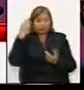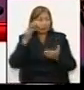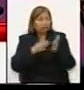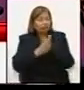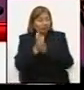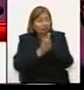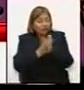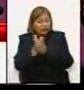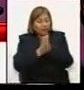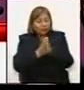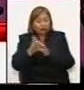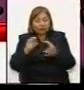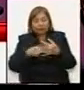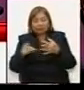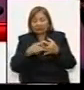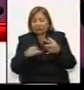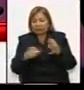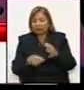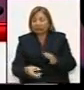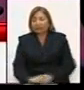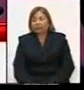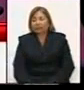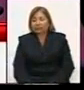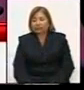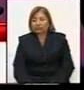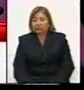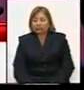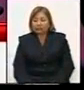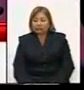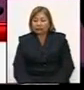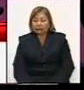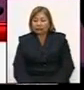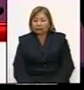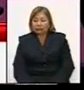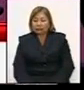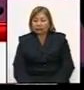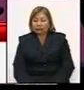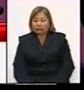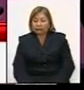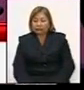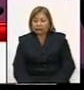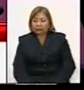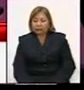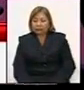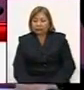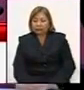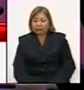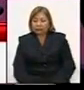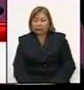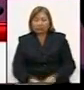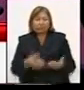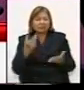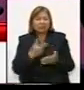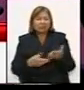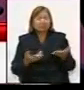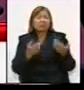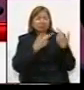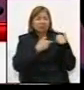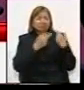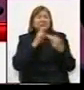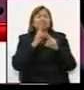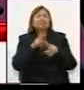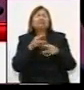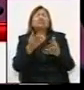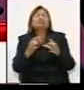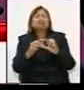el transfugismo. Eso hay que decirlo, señora presidenta. Porque ahora, ¿a quiénes responden esos